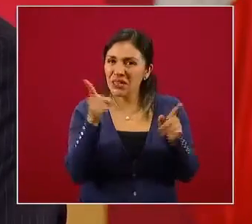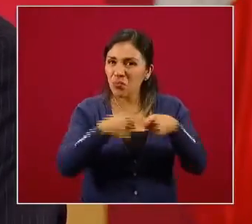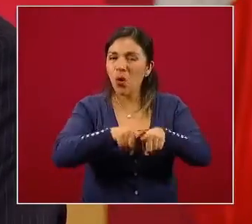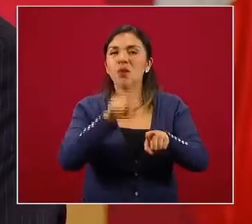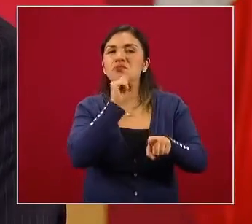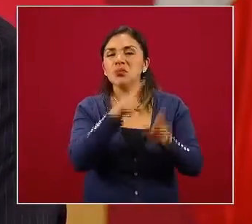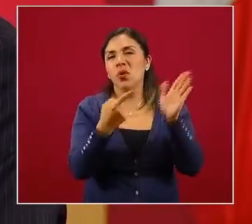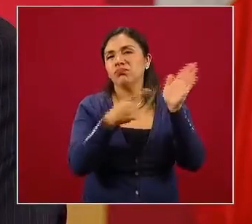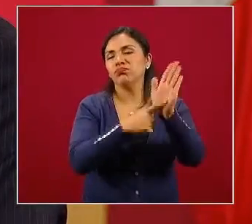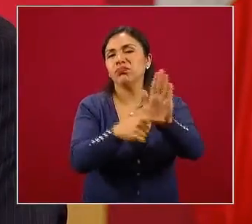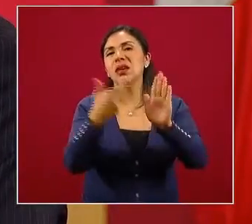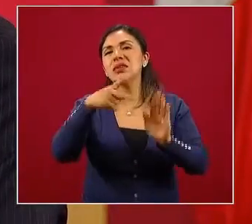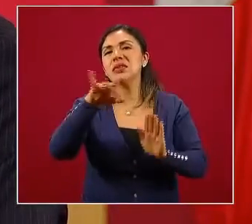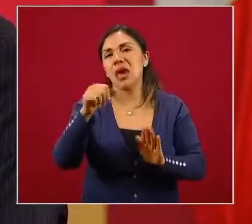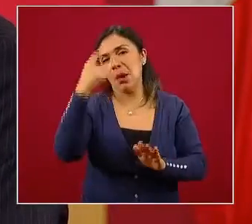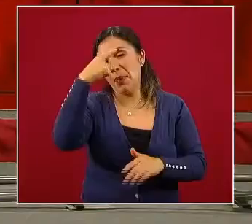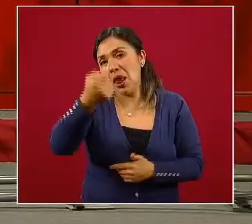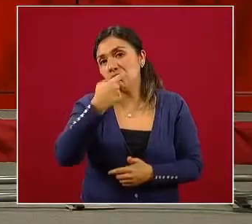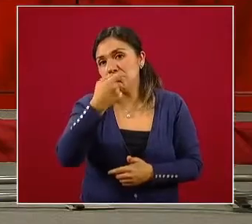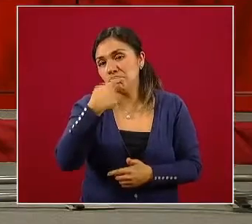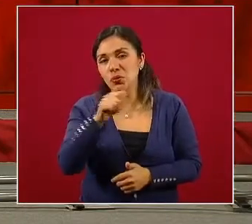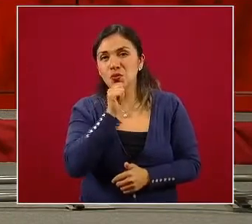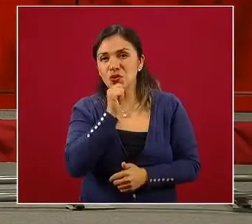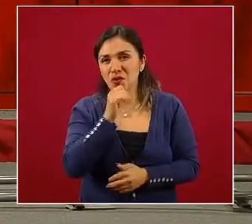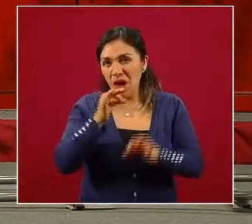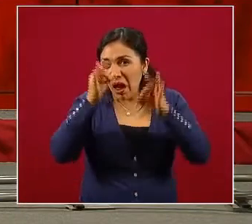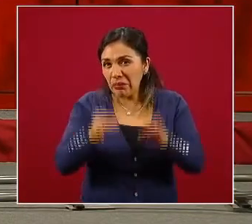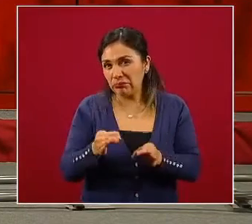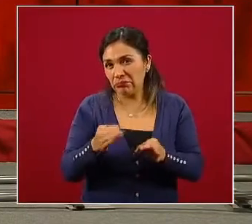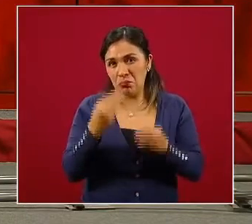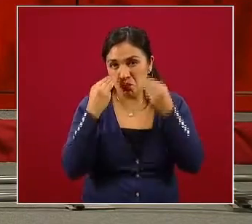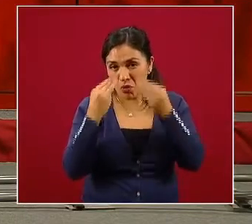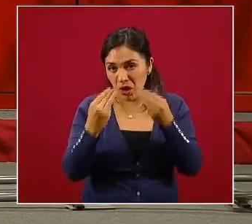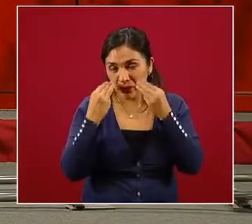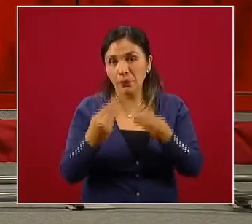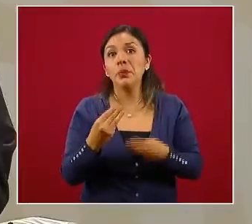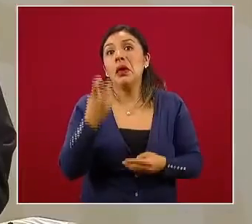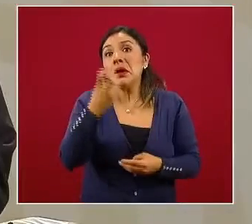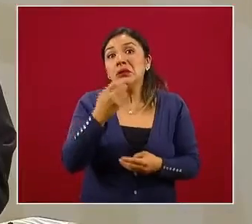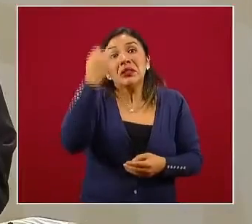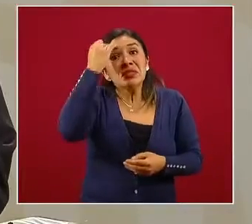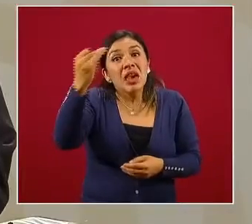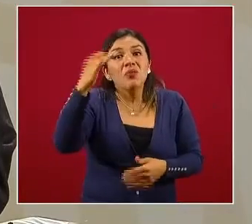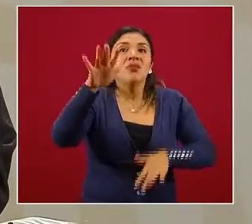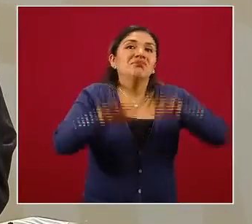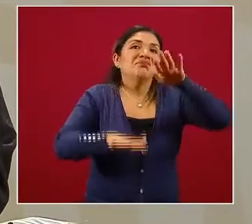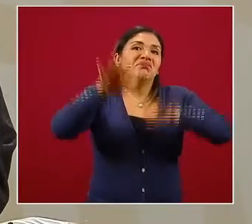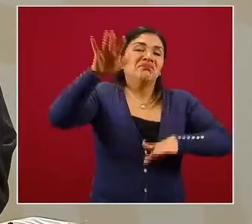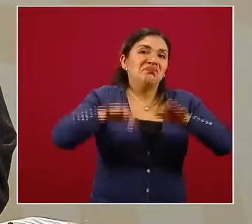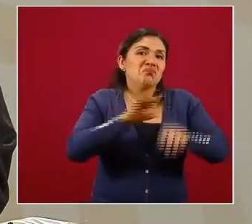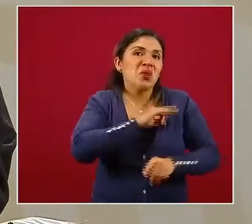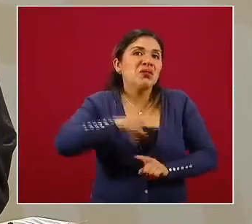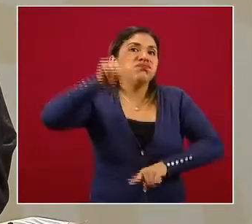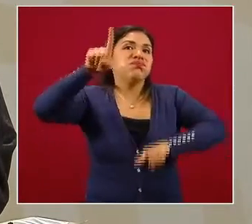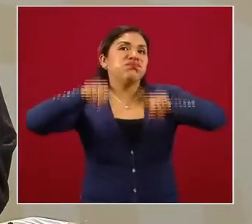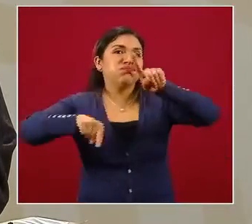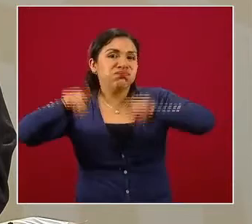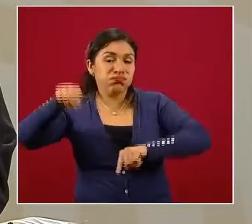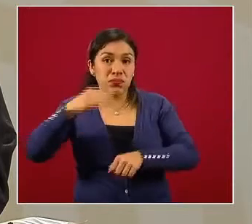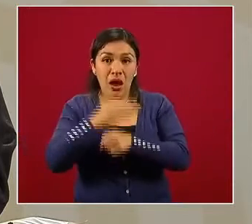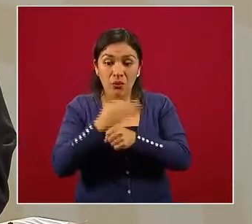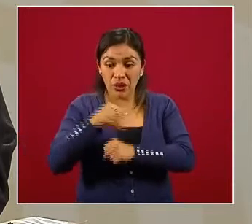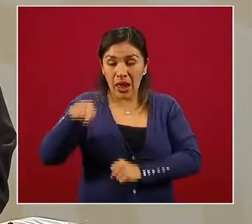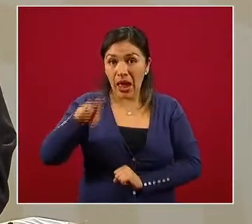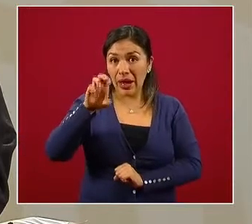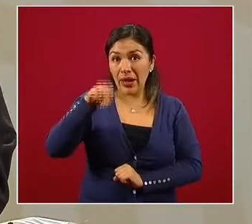de fármacos de eficacia no demostrada. Entonces, los tiempos son variables. En este caso, el ensayo de